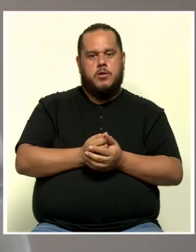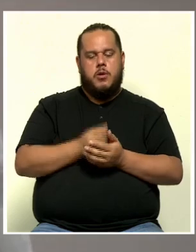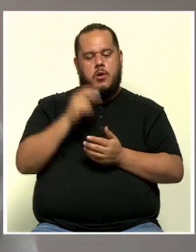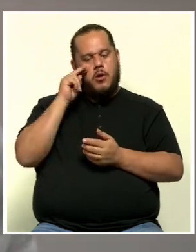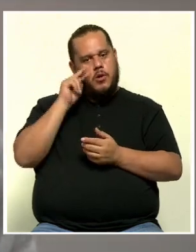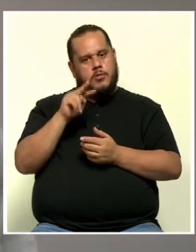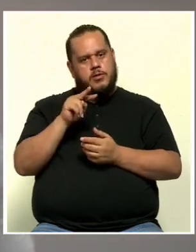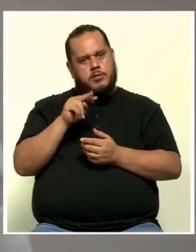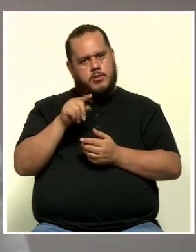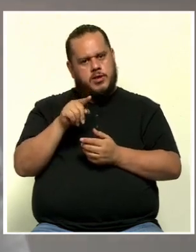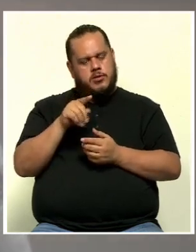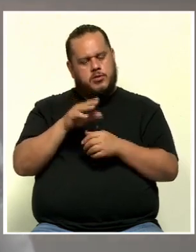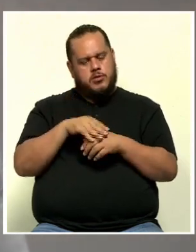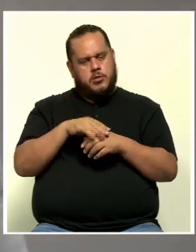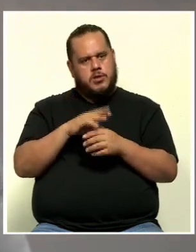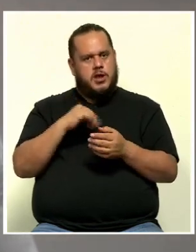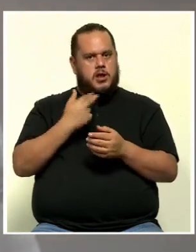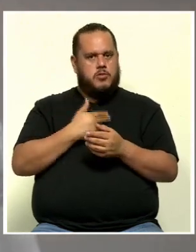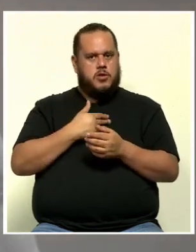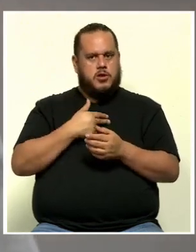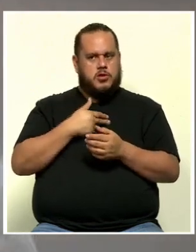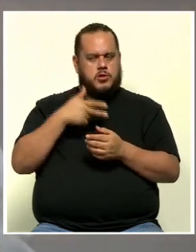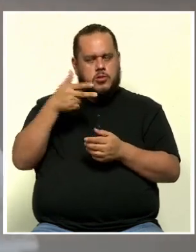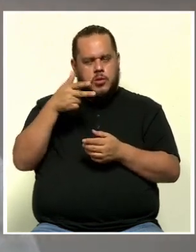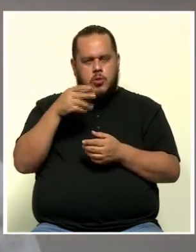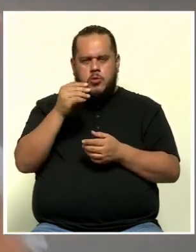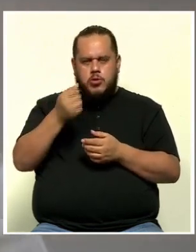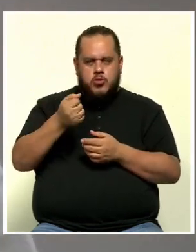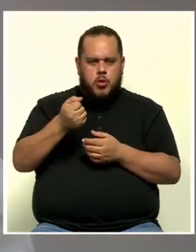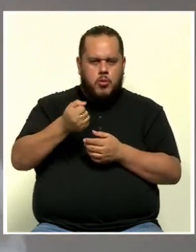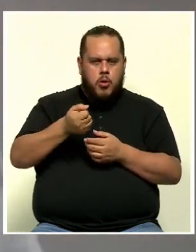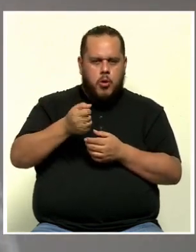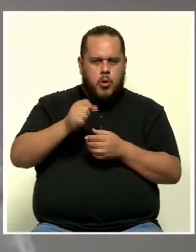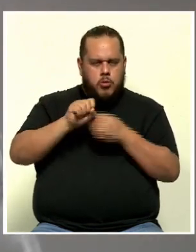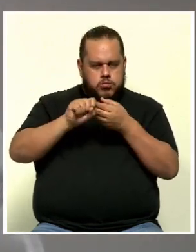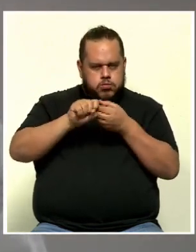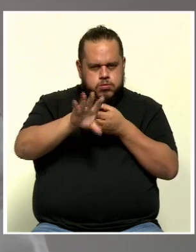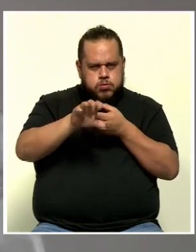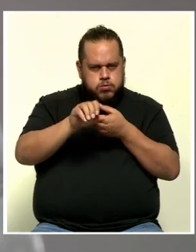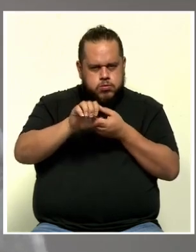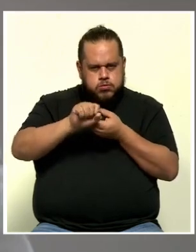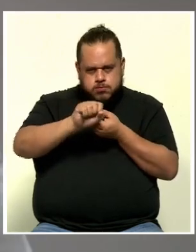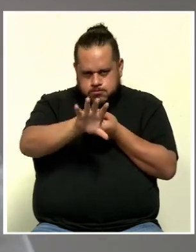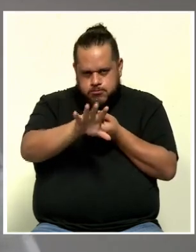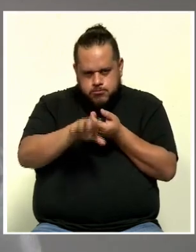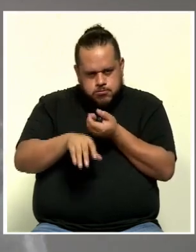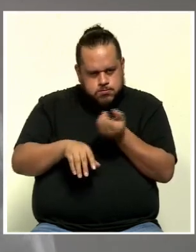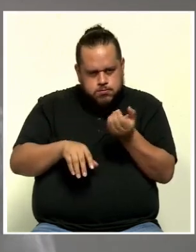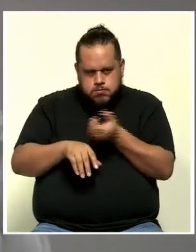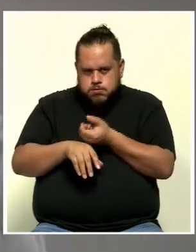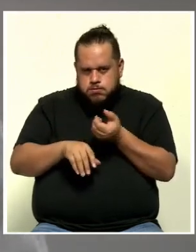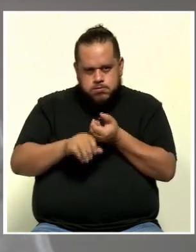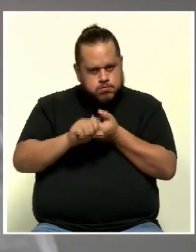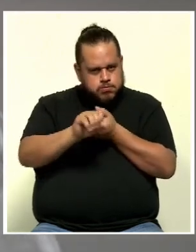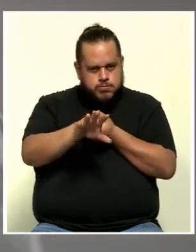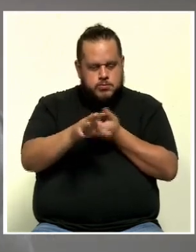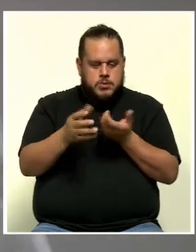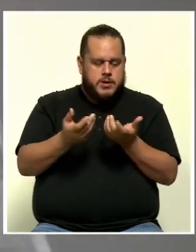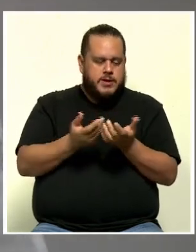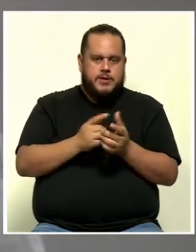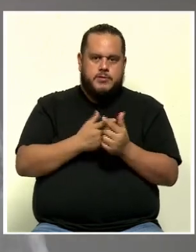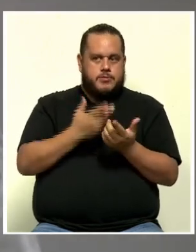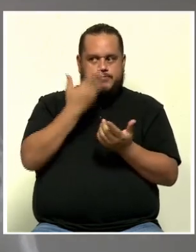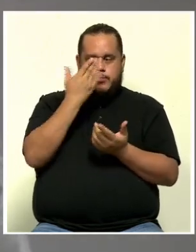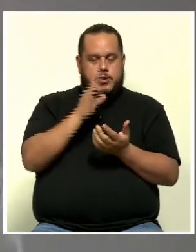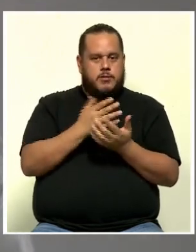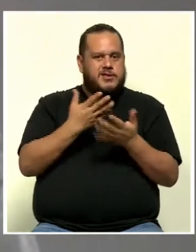Observamos esto sobre nuestro webcam, unos focos, 2, 3 personas, no sabemos exactamente porque hasta ya de noche estaba como